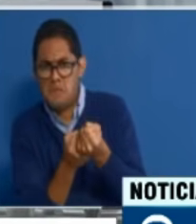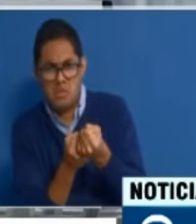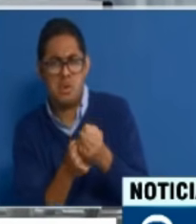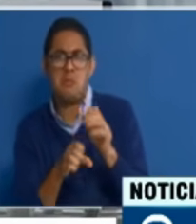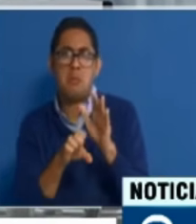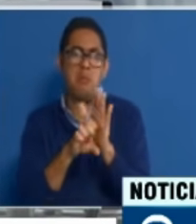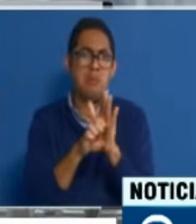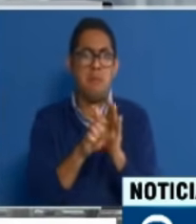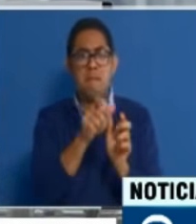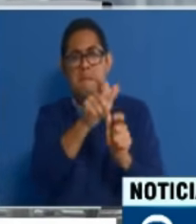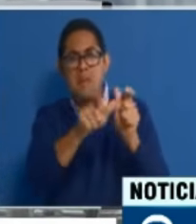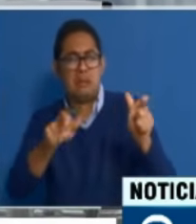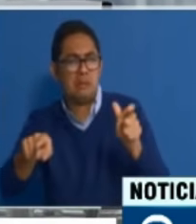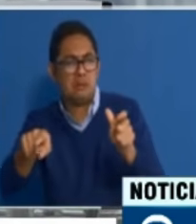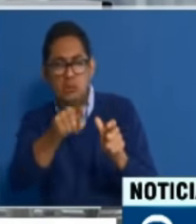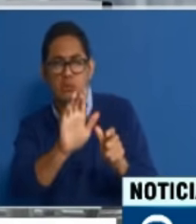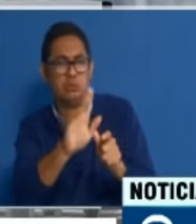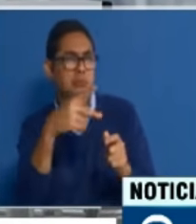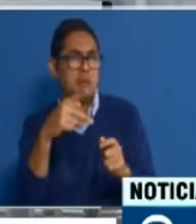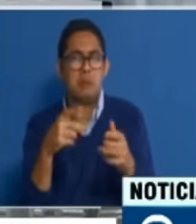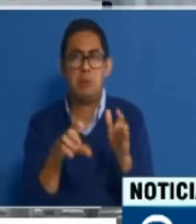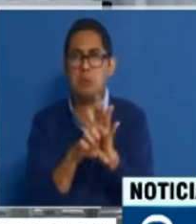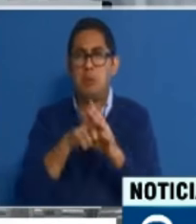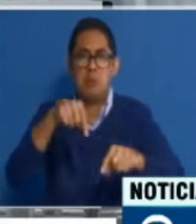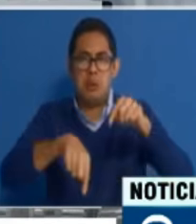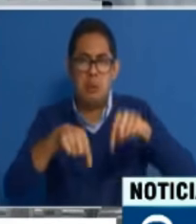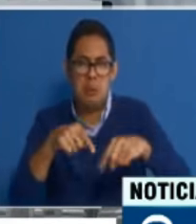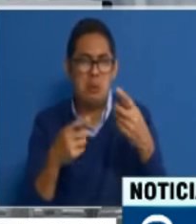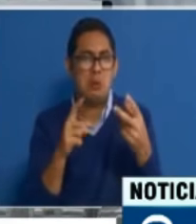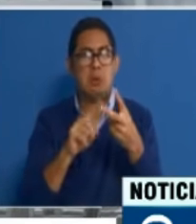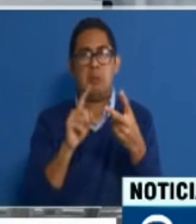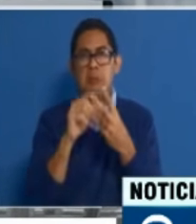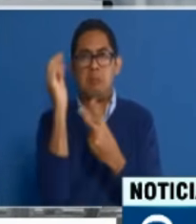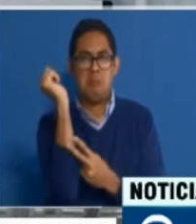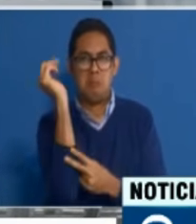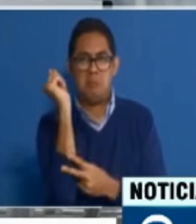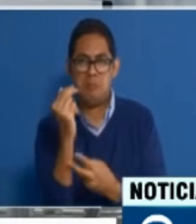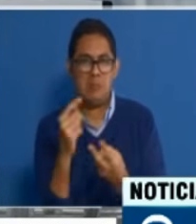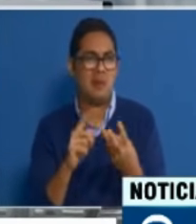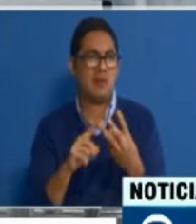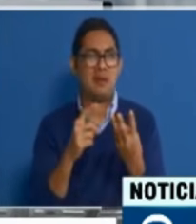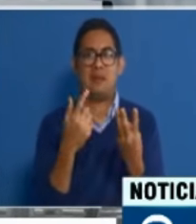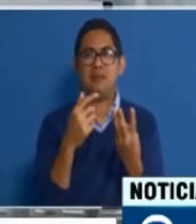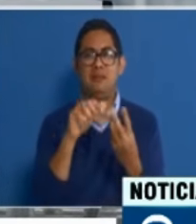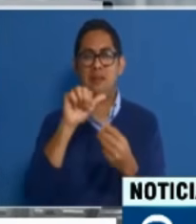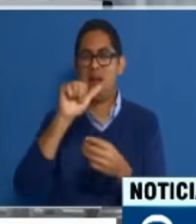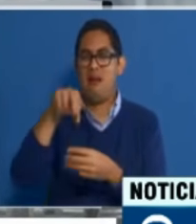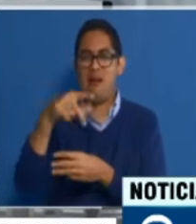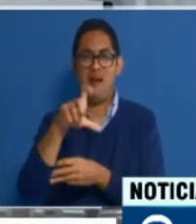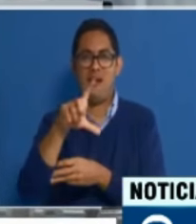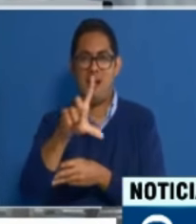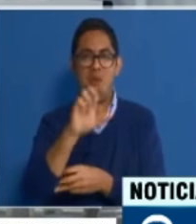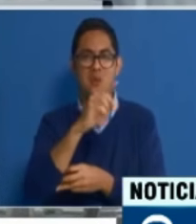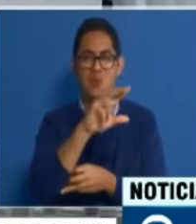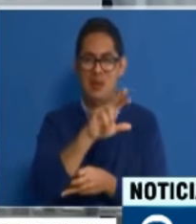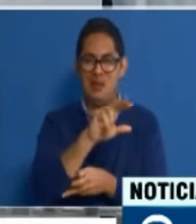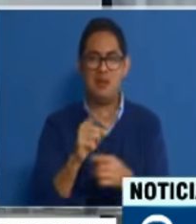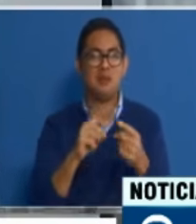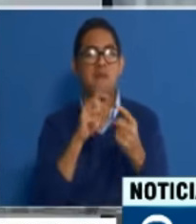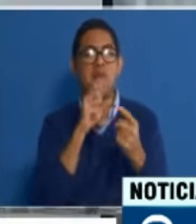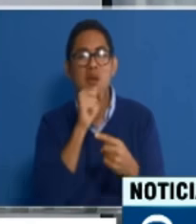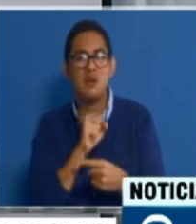para personas vulnerables del país, como Red de Oportunidades, Ángel Guardián, 120 a